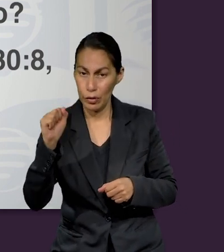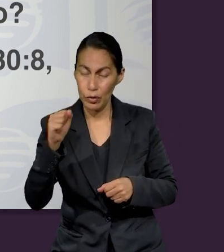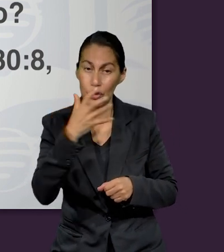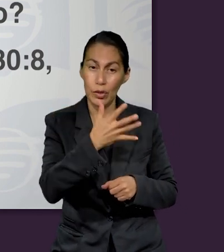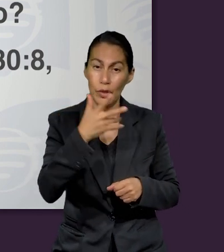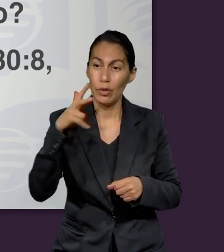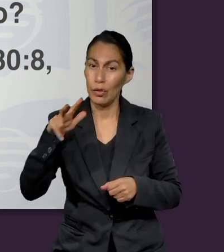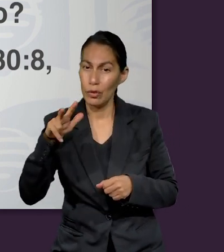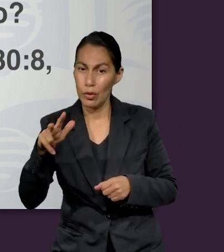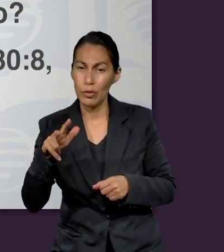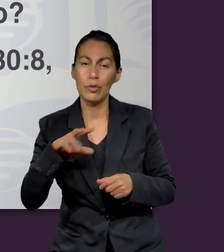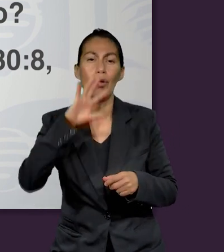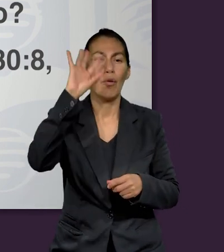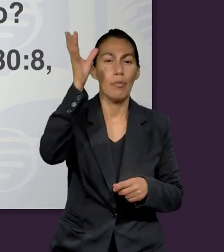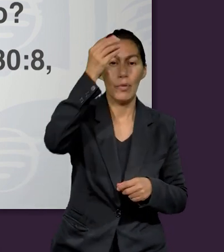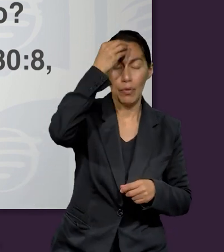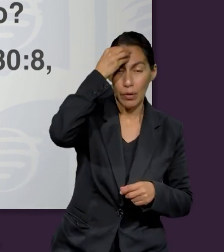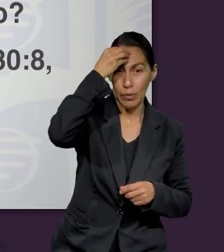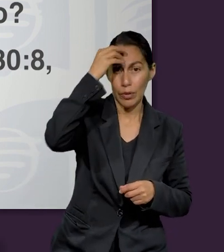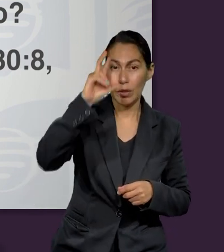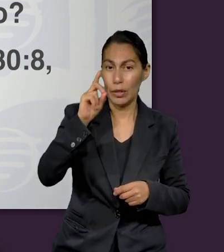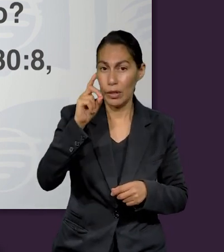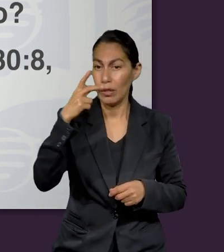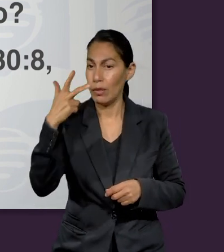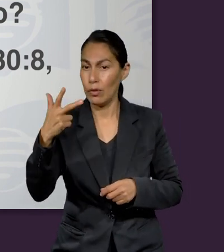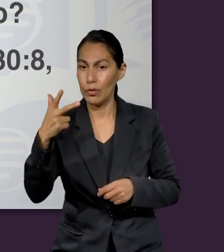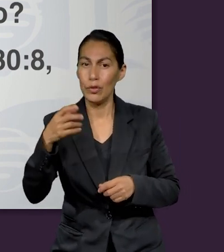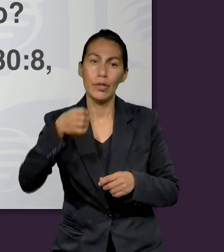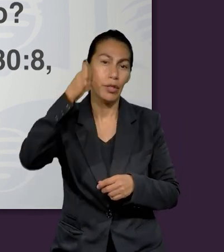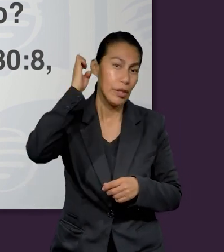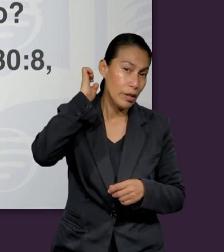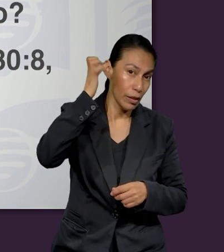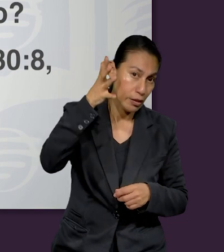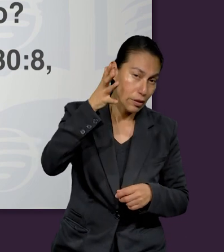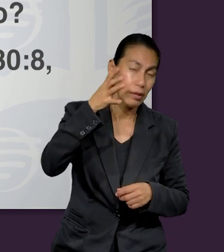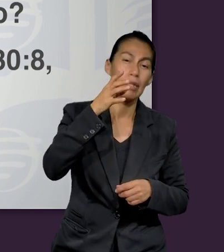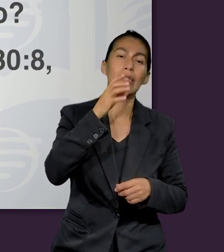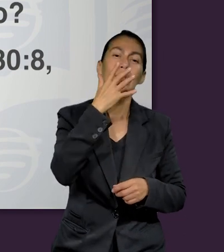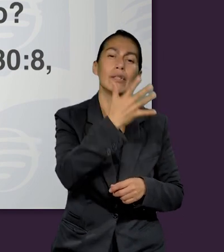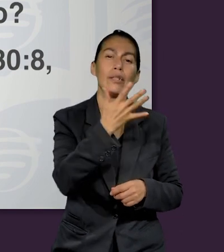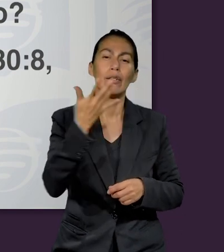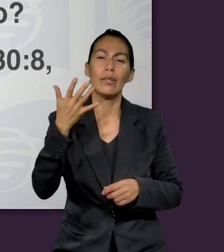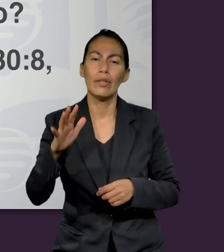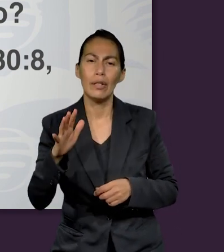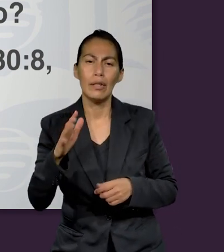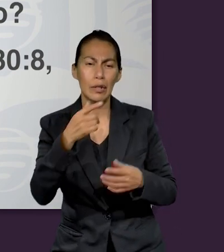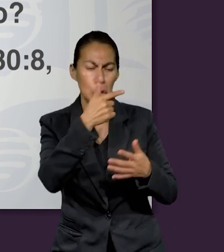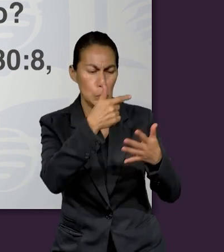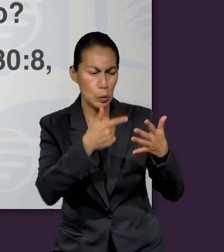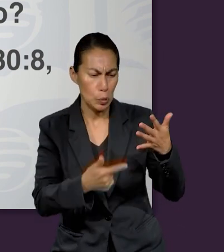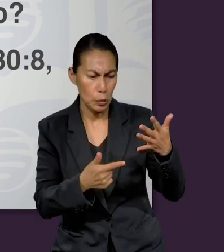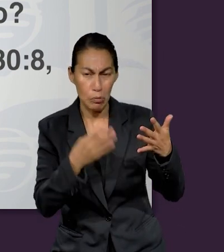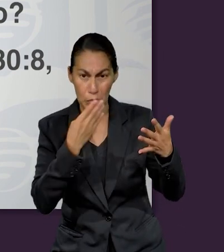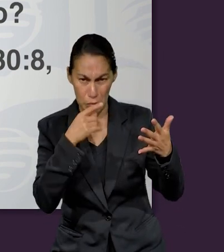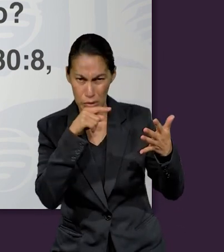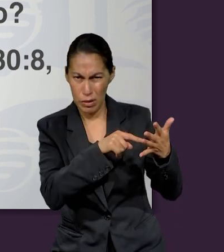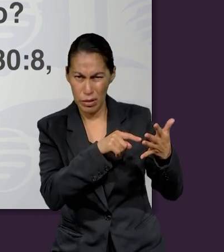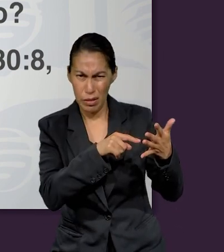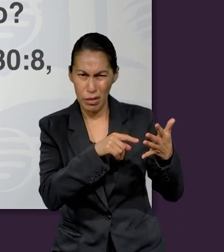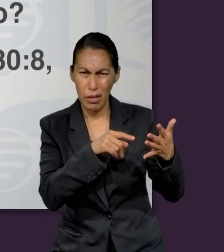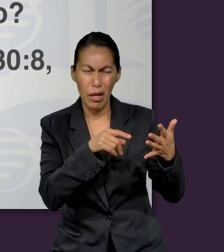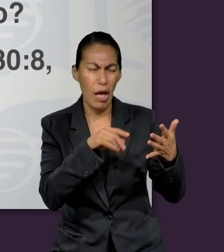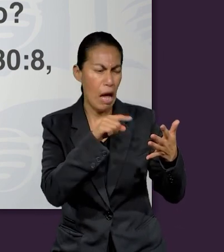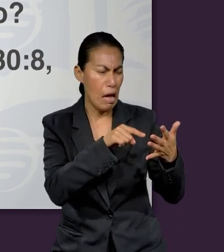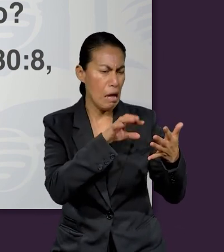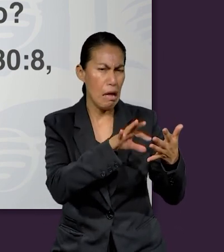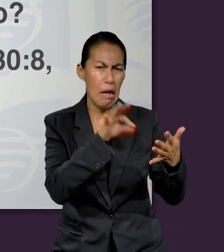con respecto a nuestra actitud ante el dinero primera de Timoteo capítulo 6 versículo 17 segunda carta